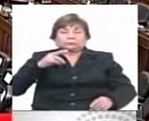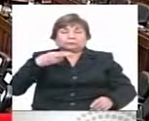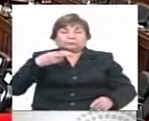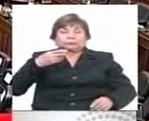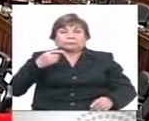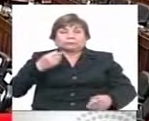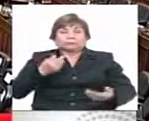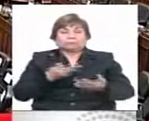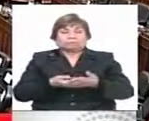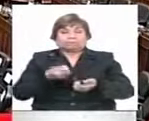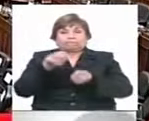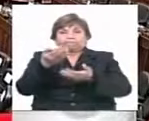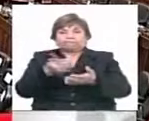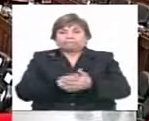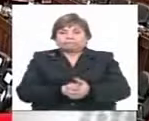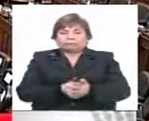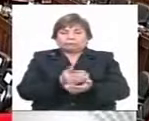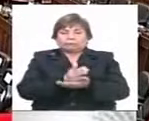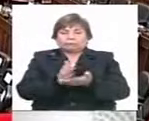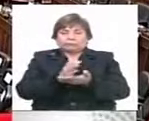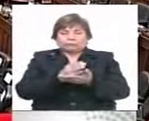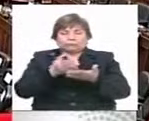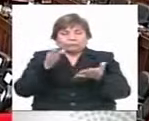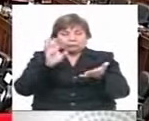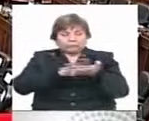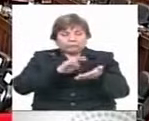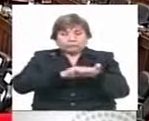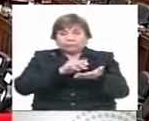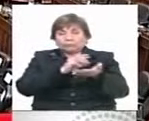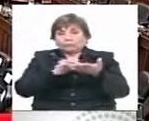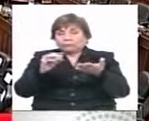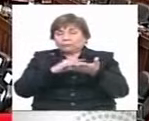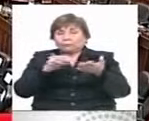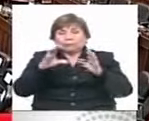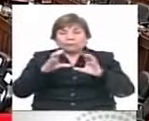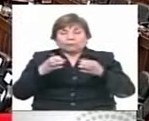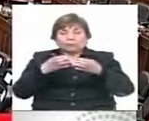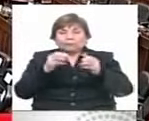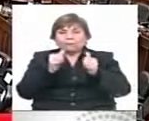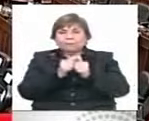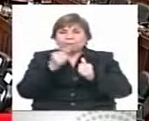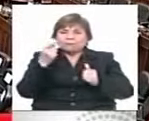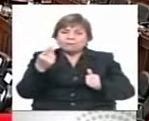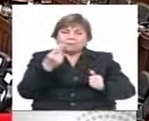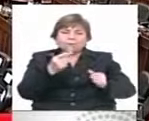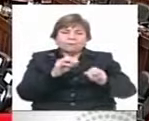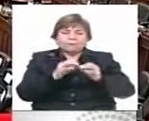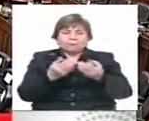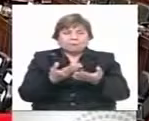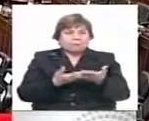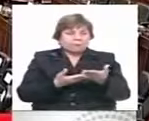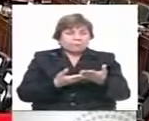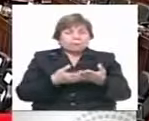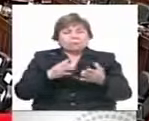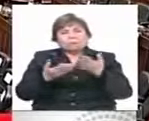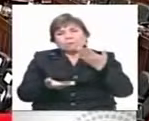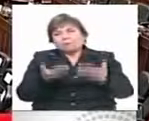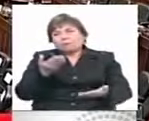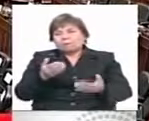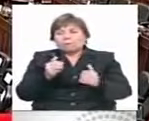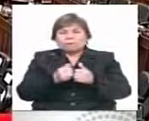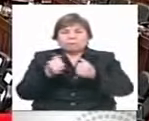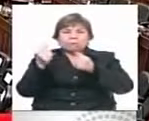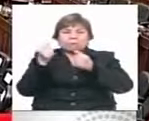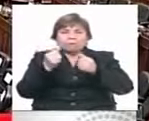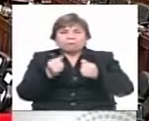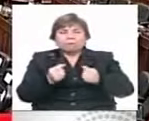se les entregará de manera impresa a los congresistas, cada uno en sus escaños, ¿no? Según también lo establece